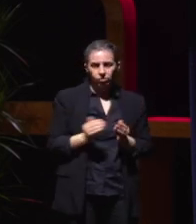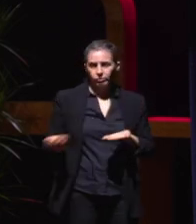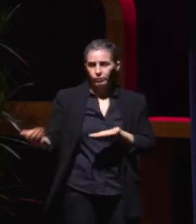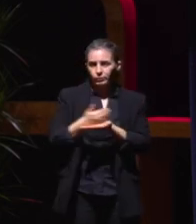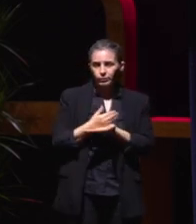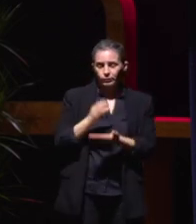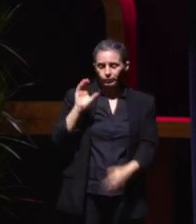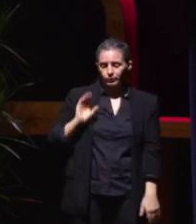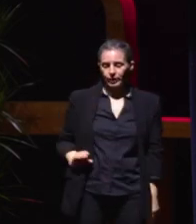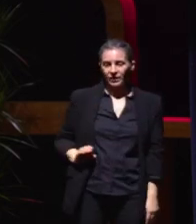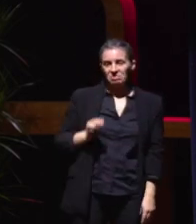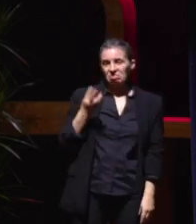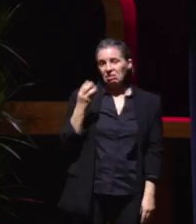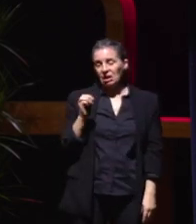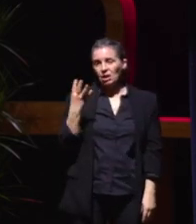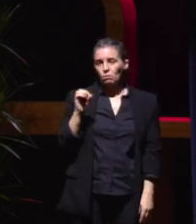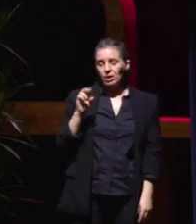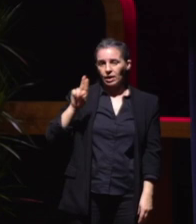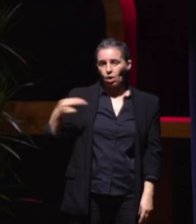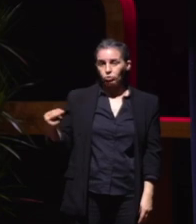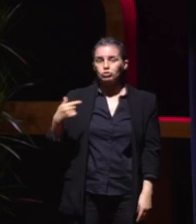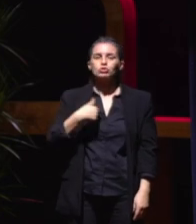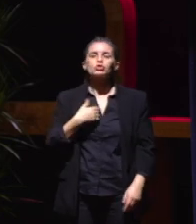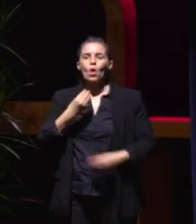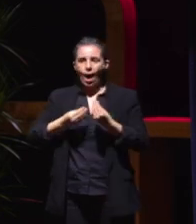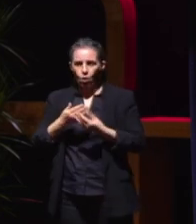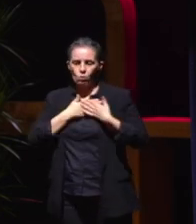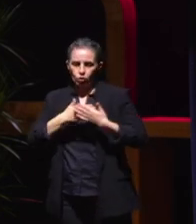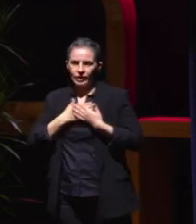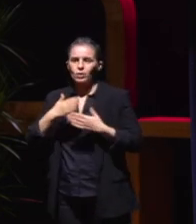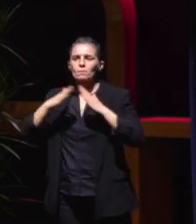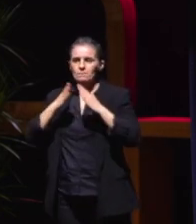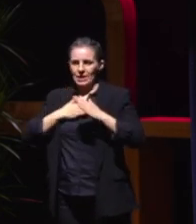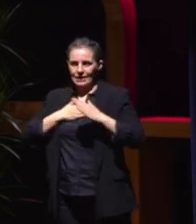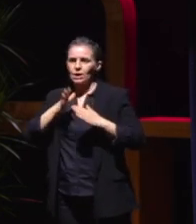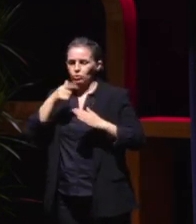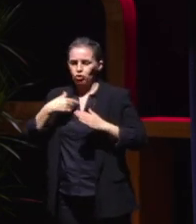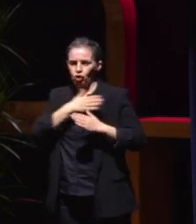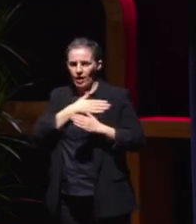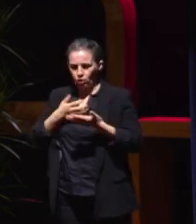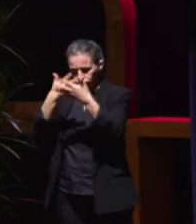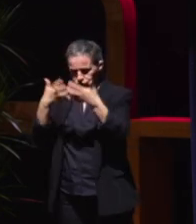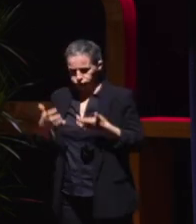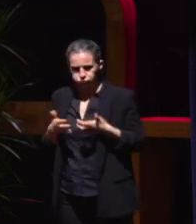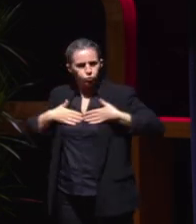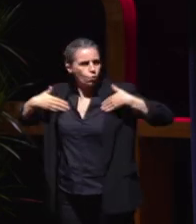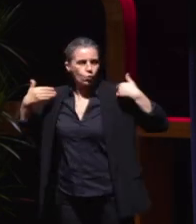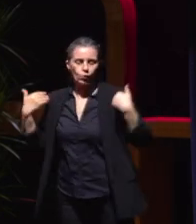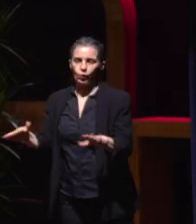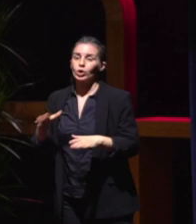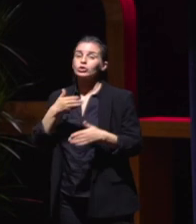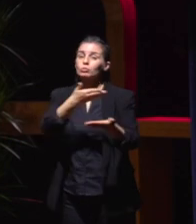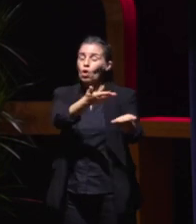hago voluntariamente en mi casa porque quiero poner lo que me da la gana porque me han ofrecido muchísimas veces escribir